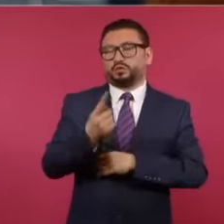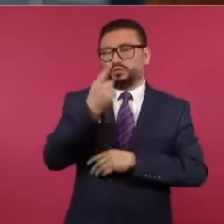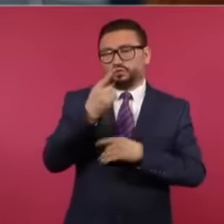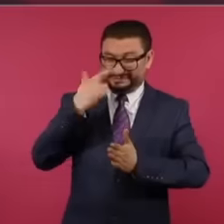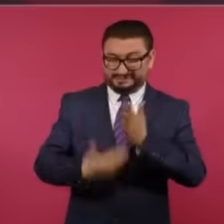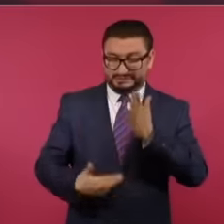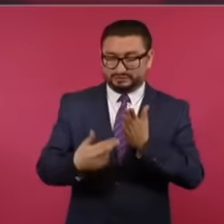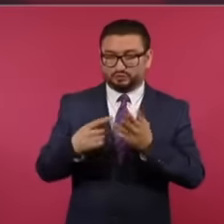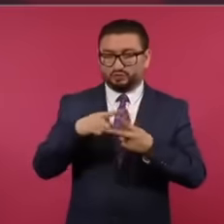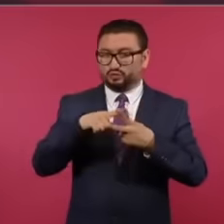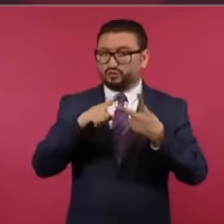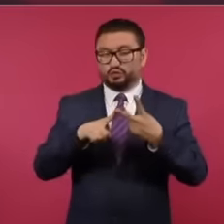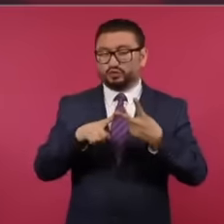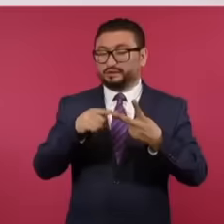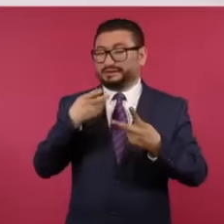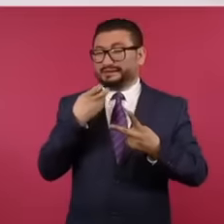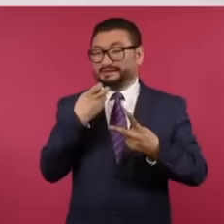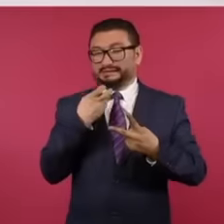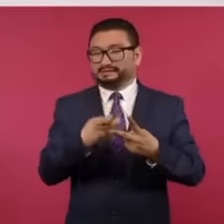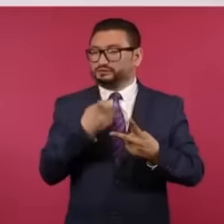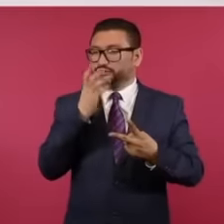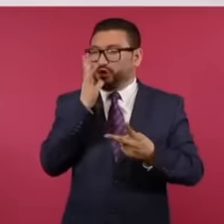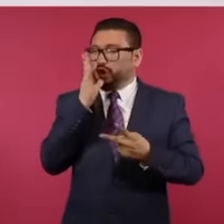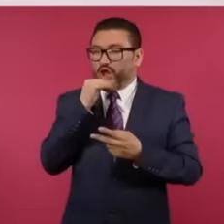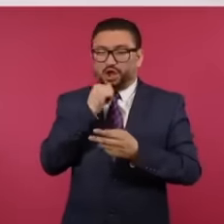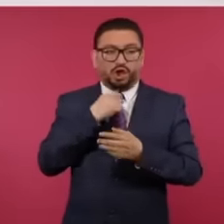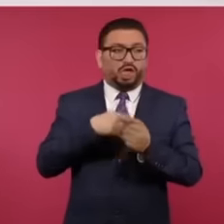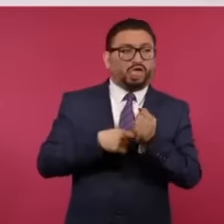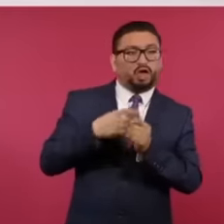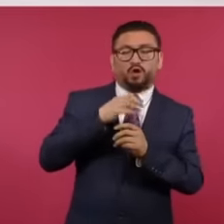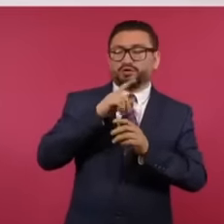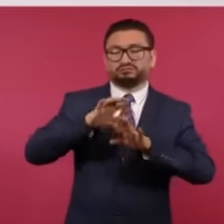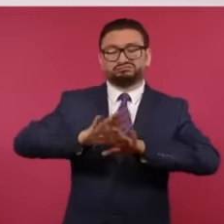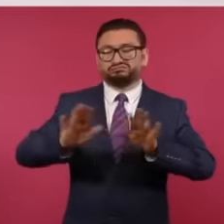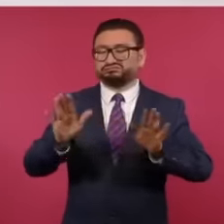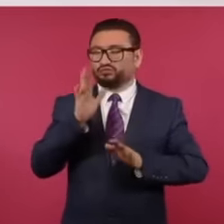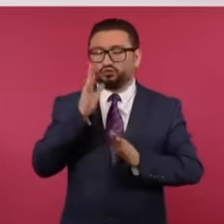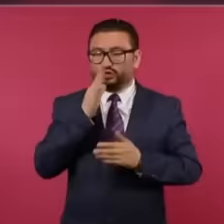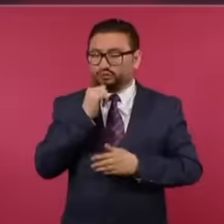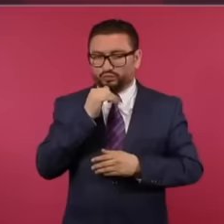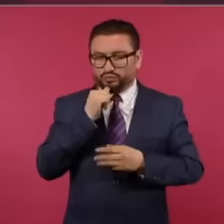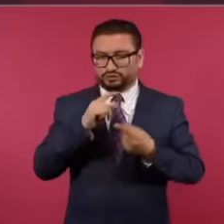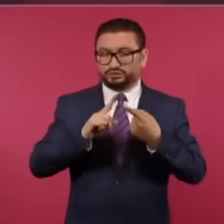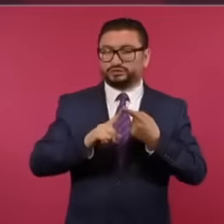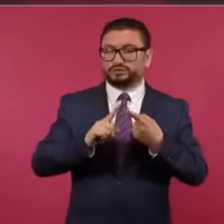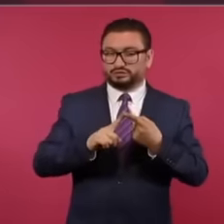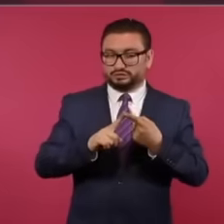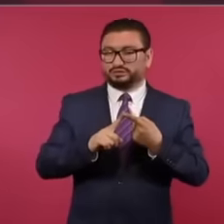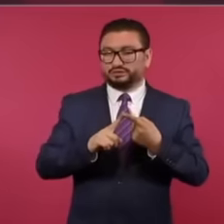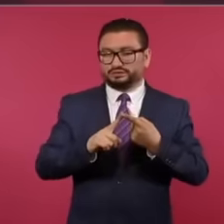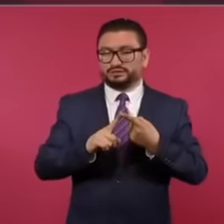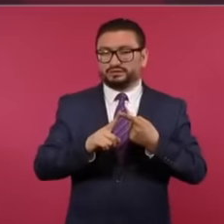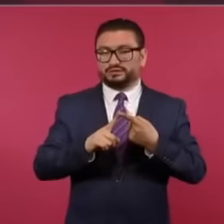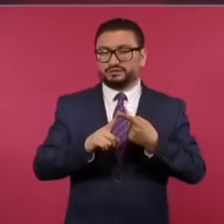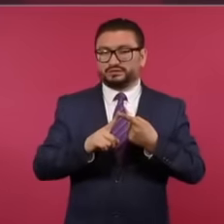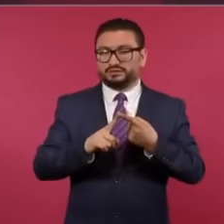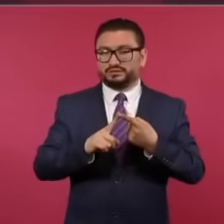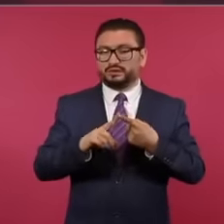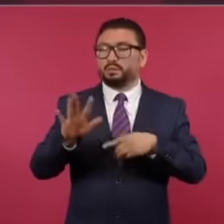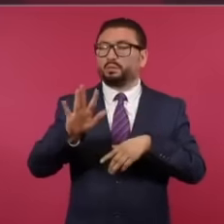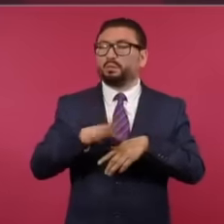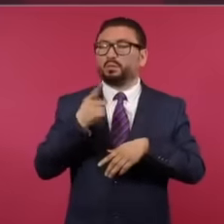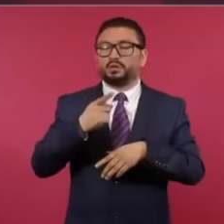que no tienen prácticamente cifra negra, que se apegan mucho a